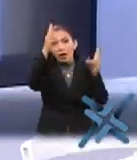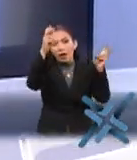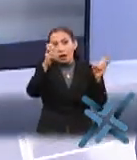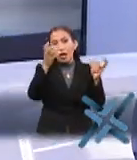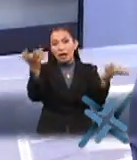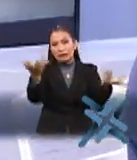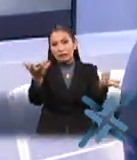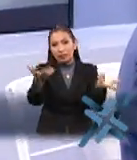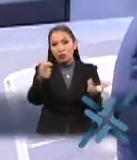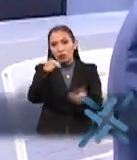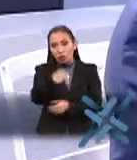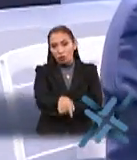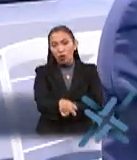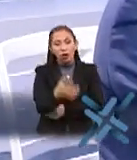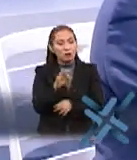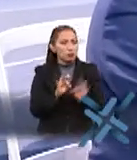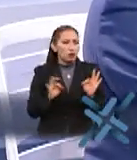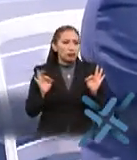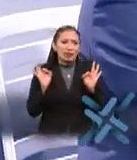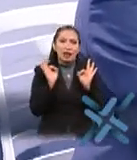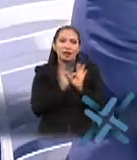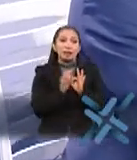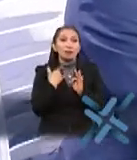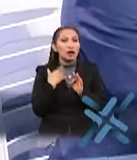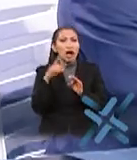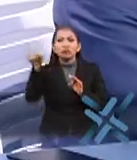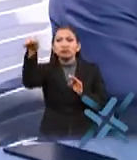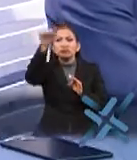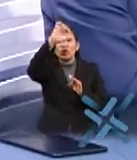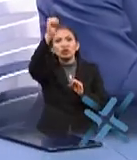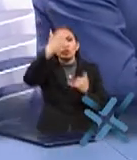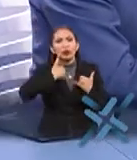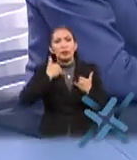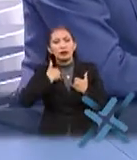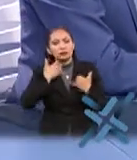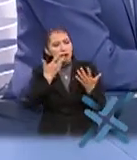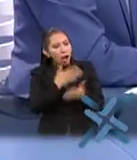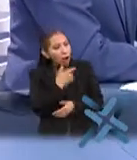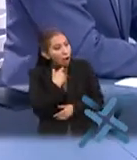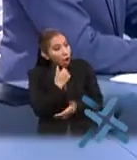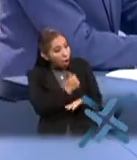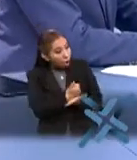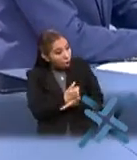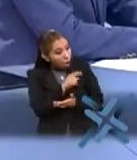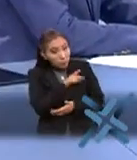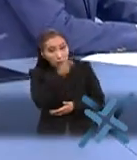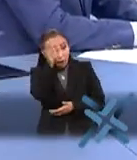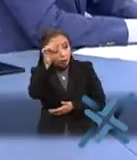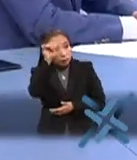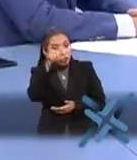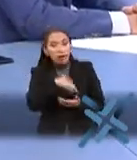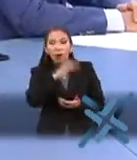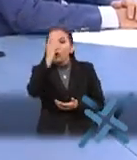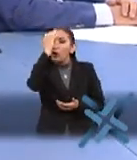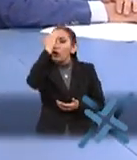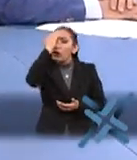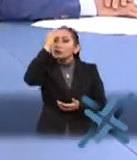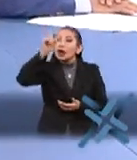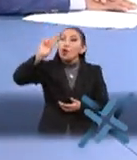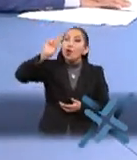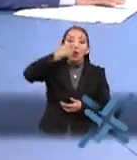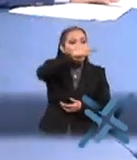cabo, considero que es muy importante, porque así hay muchos jóvenes se van a dar cuenta y van a conocer que